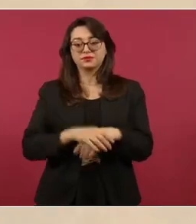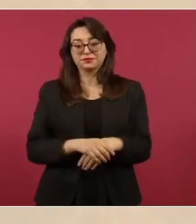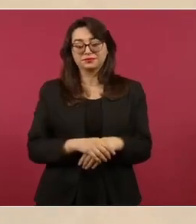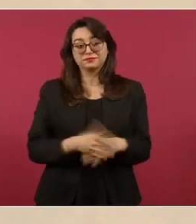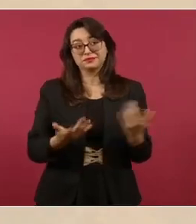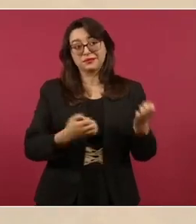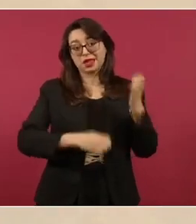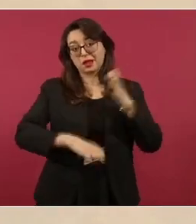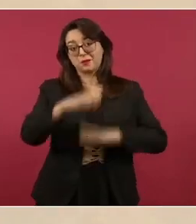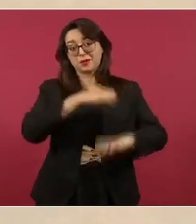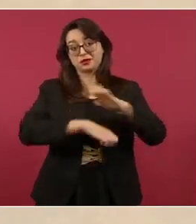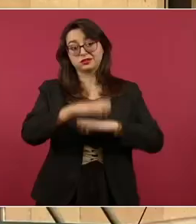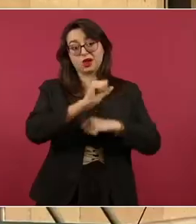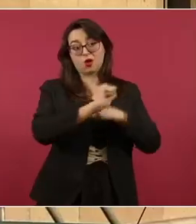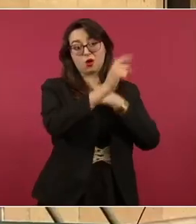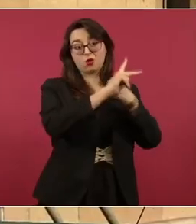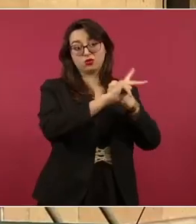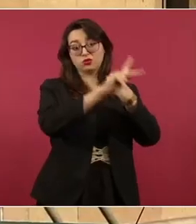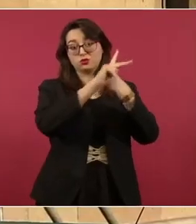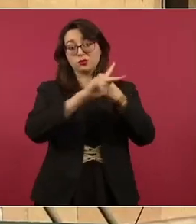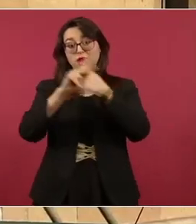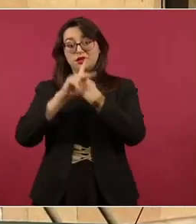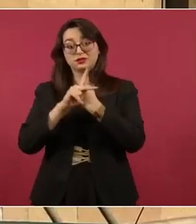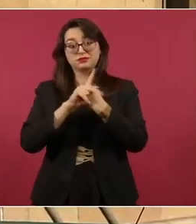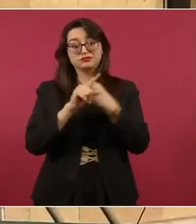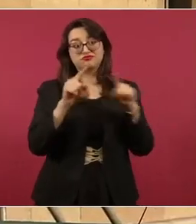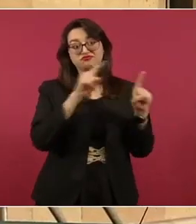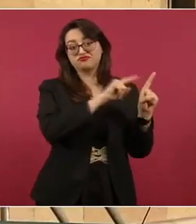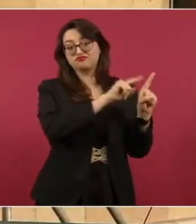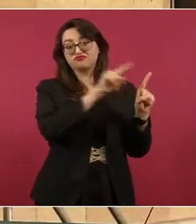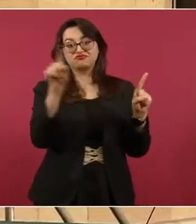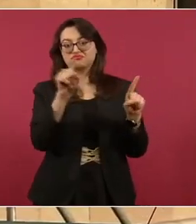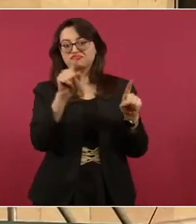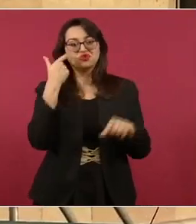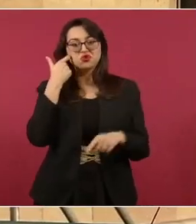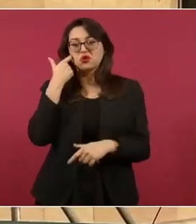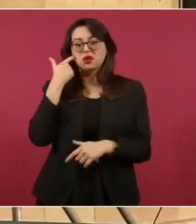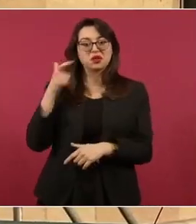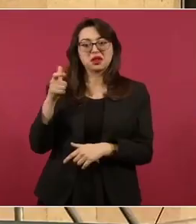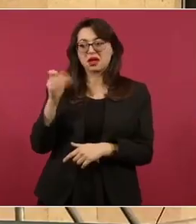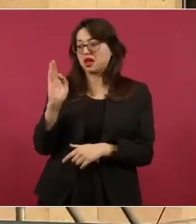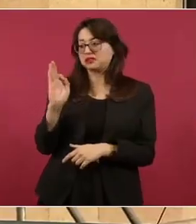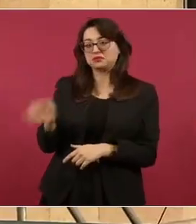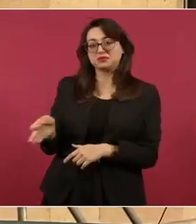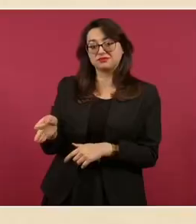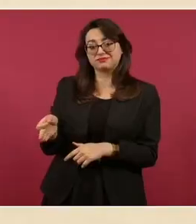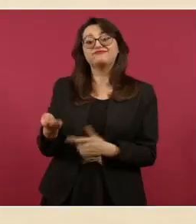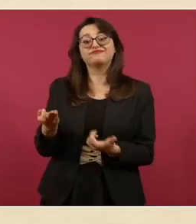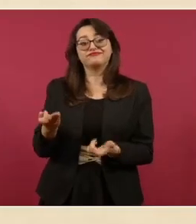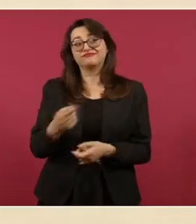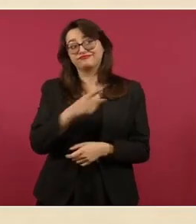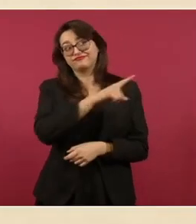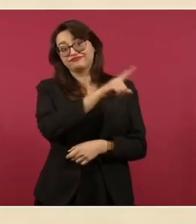empresas extranjeras a modificar su visión, pues consideran,